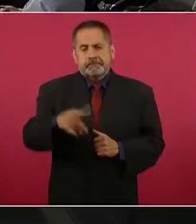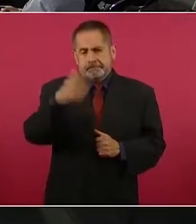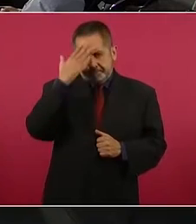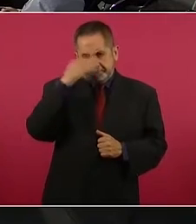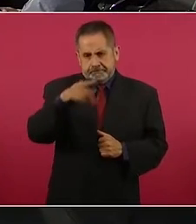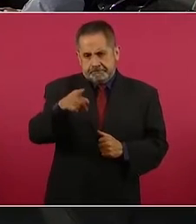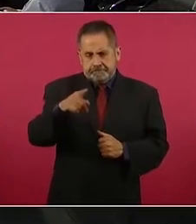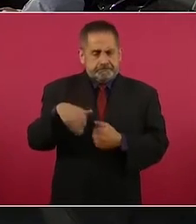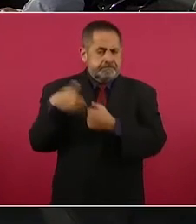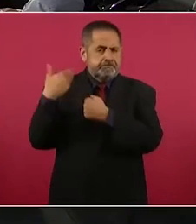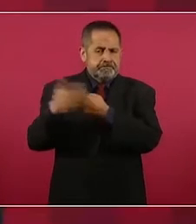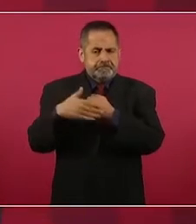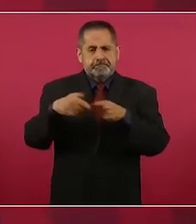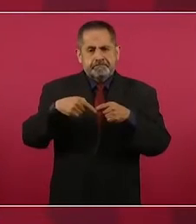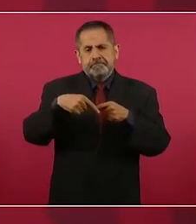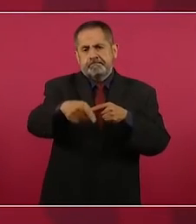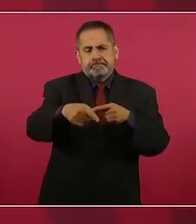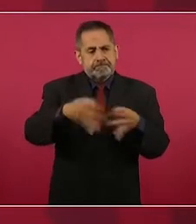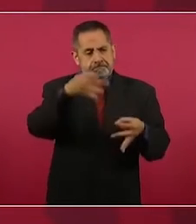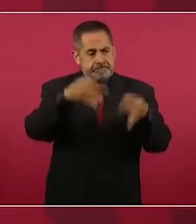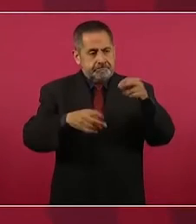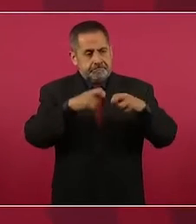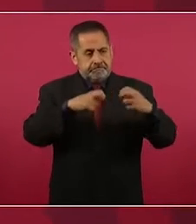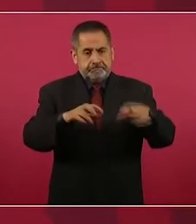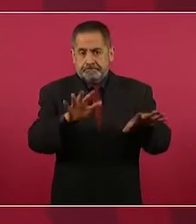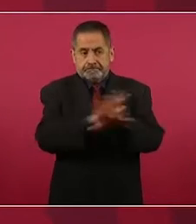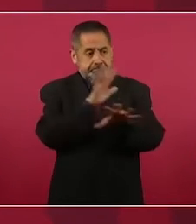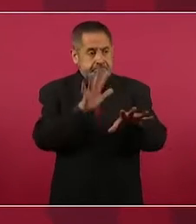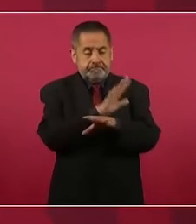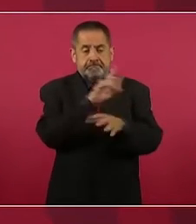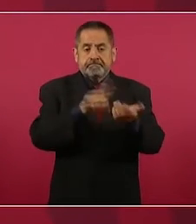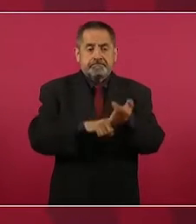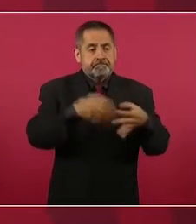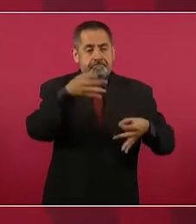renovarse las autoridades en el tribunal este año.